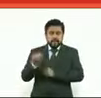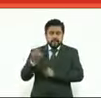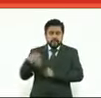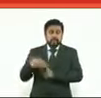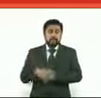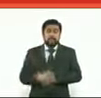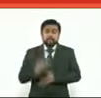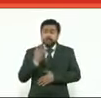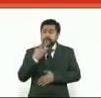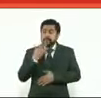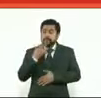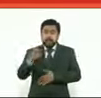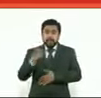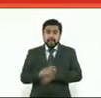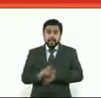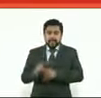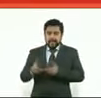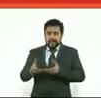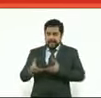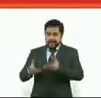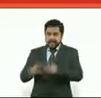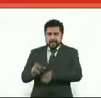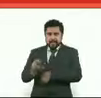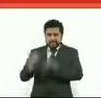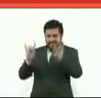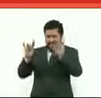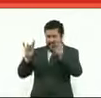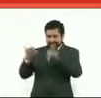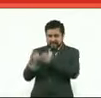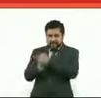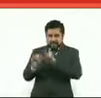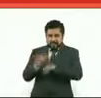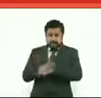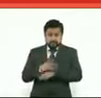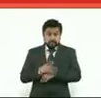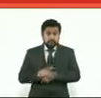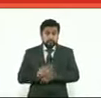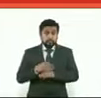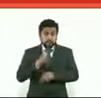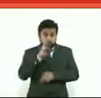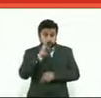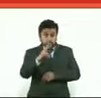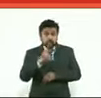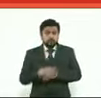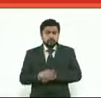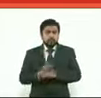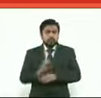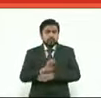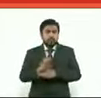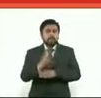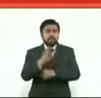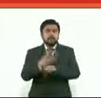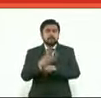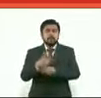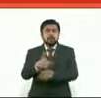Correcto, Tocayo, ahí en el Ángel de la Independencia, Toño Gómez Luna. Y ahí está entonces en el tercer